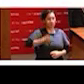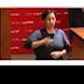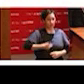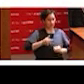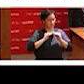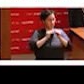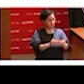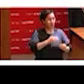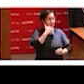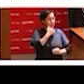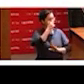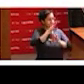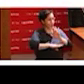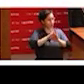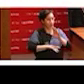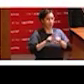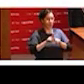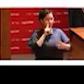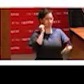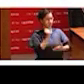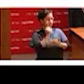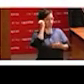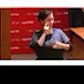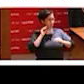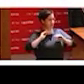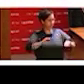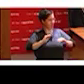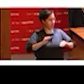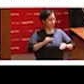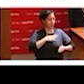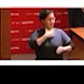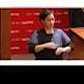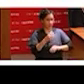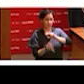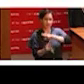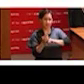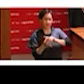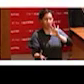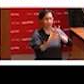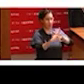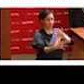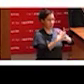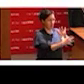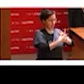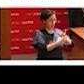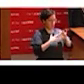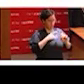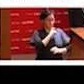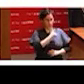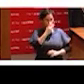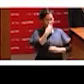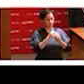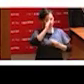de algún programa emblemático eh que permitiese trabar alianzas estratégicas también desde la fundación 11 con las